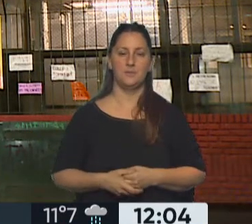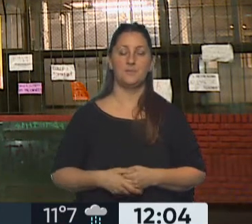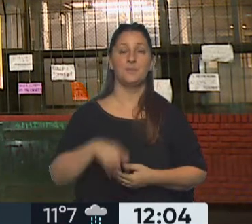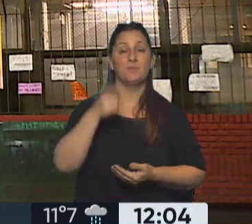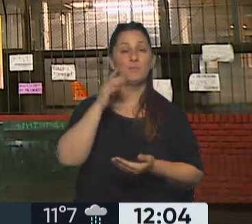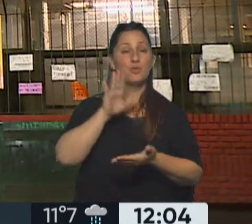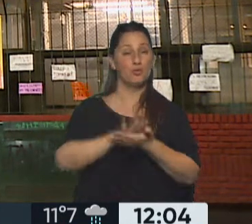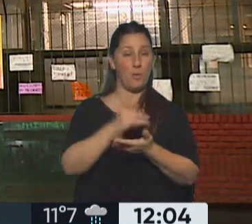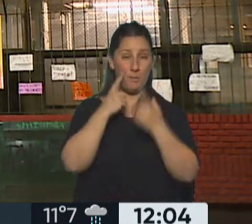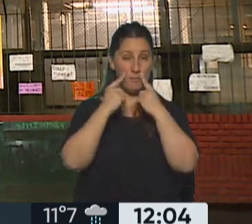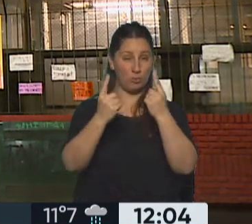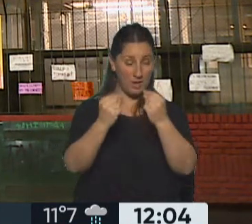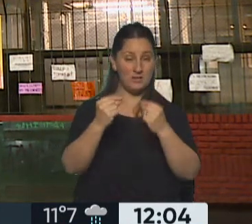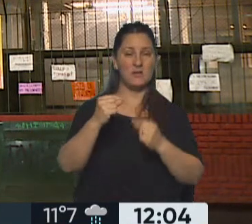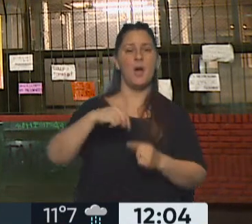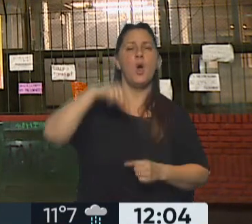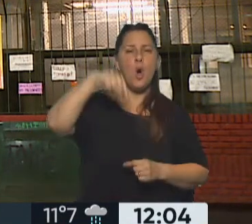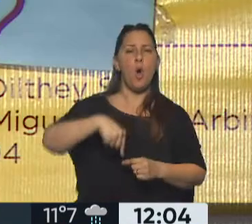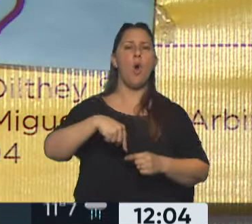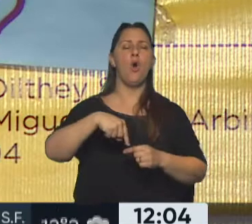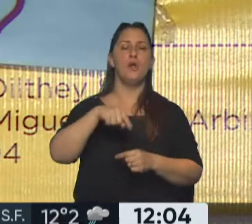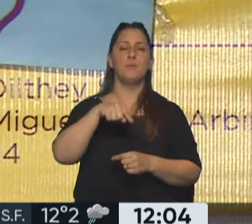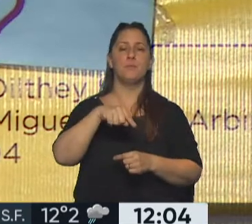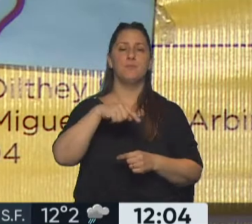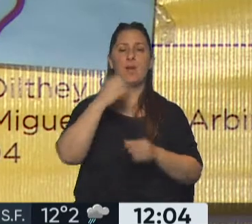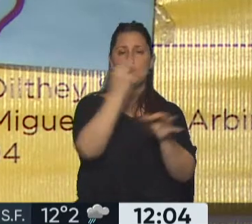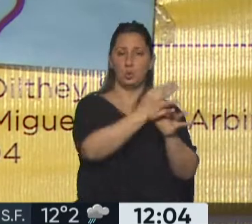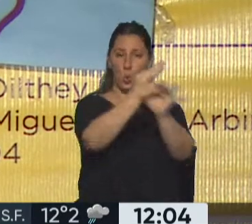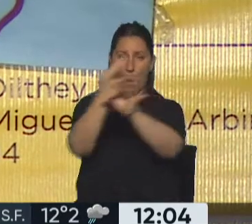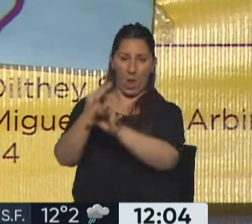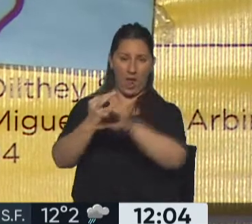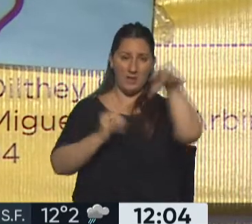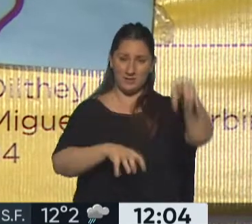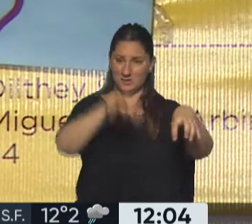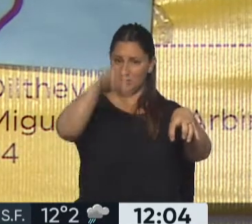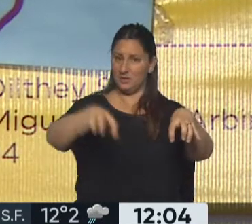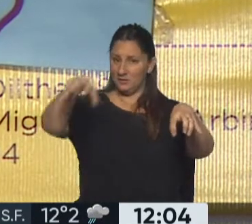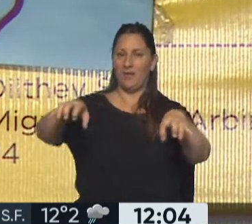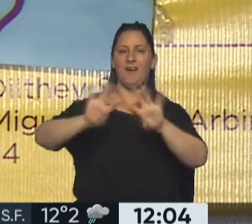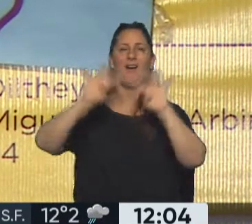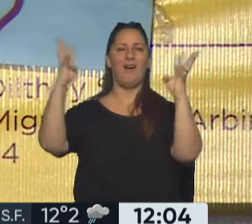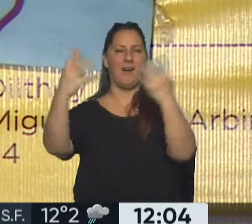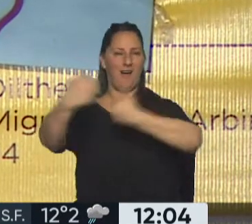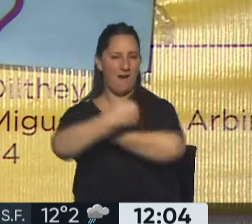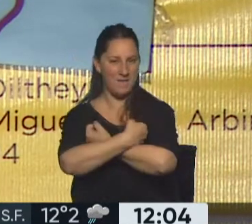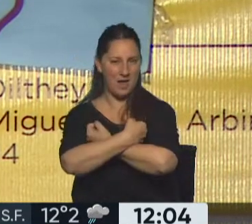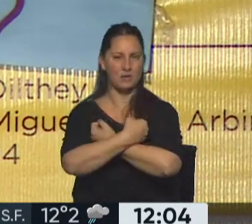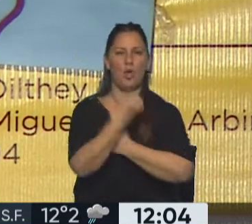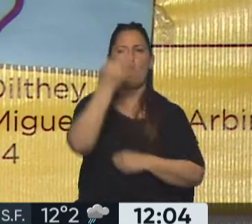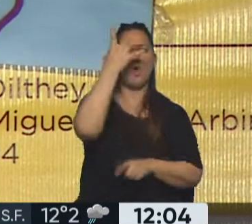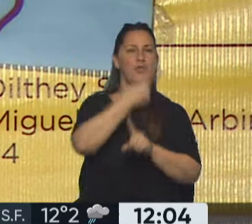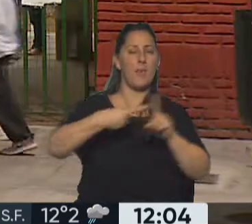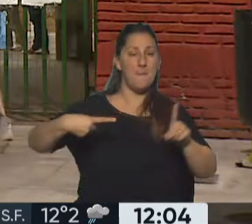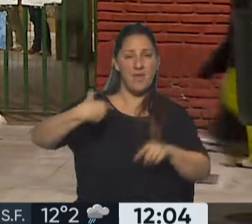esta protesta, hoy habrá abrazos simbólicos a varios establecimientos educativos. Uno de ellos, en algunos minutos más,